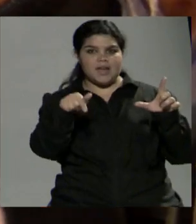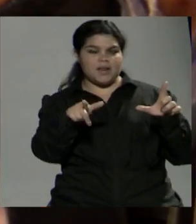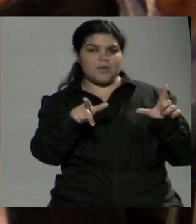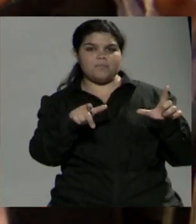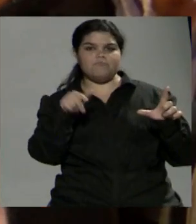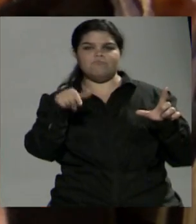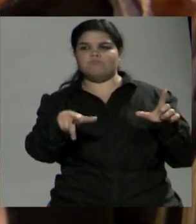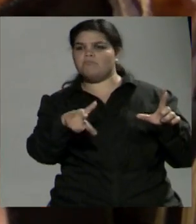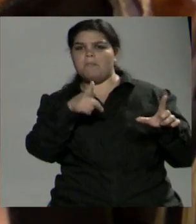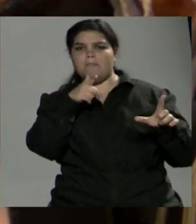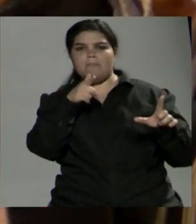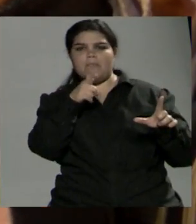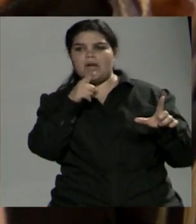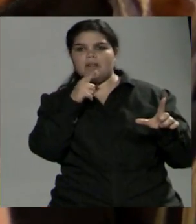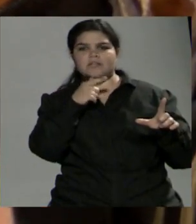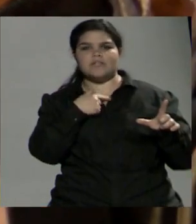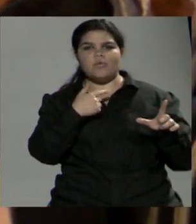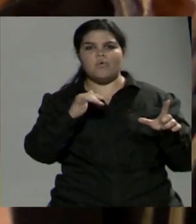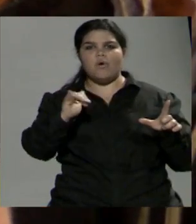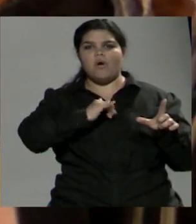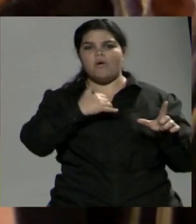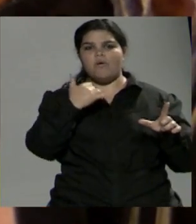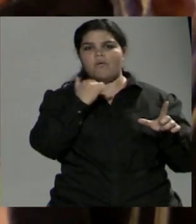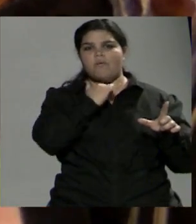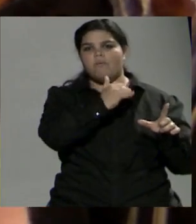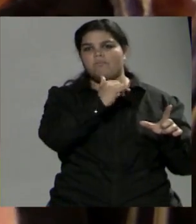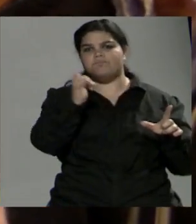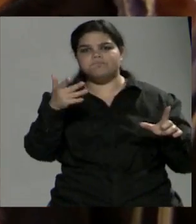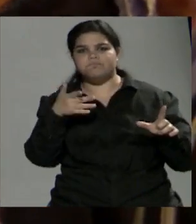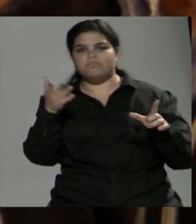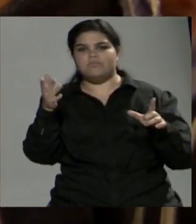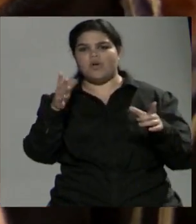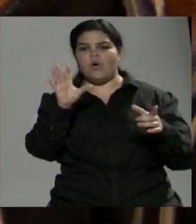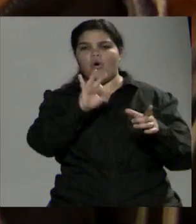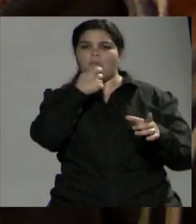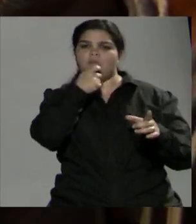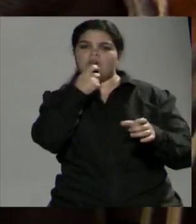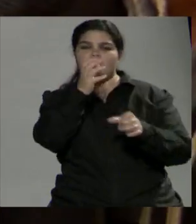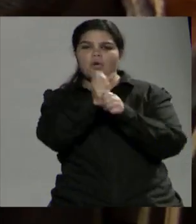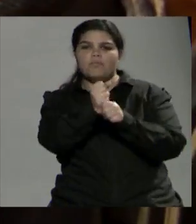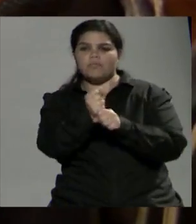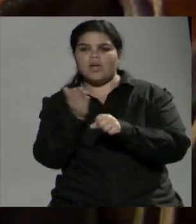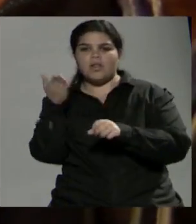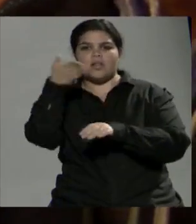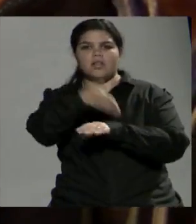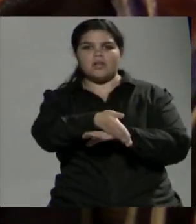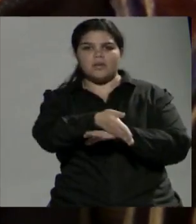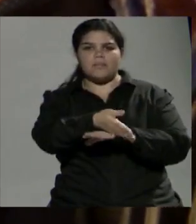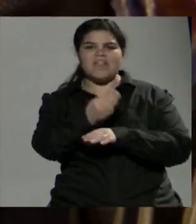timbreo o como si se tratara de subirse a un colectivo para simular algo,